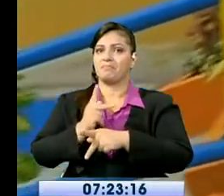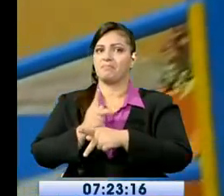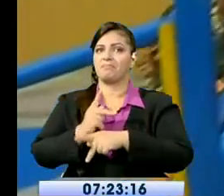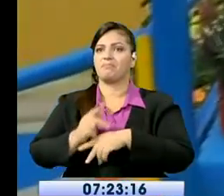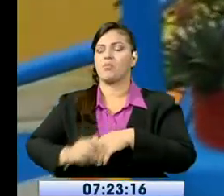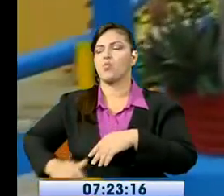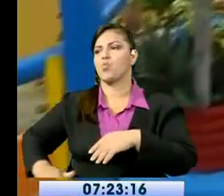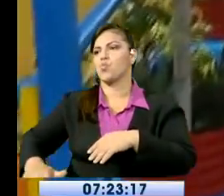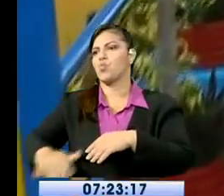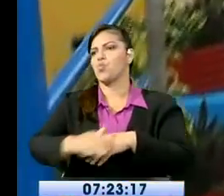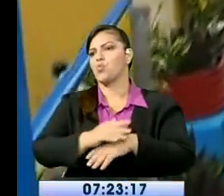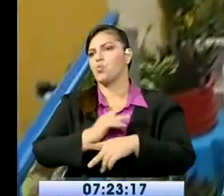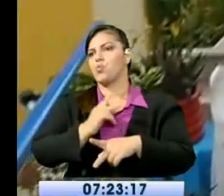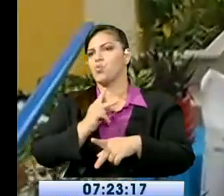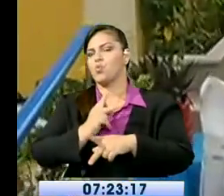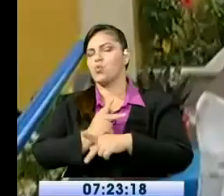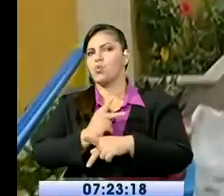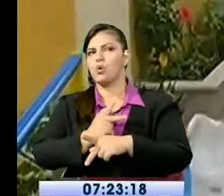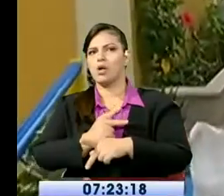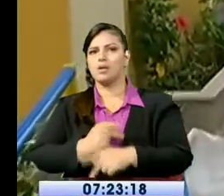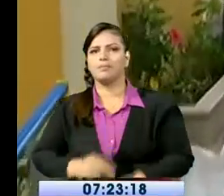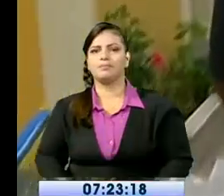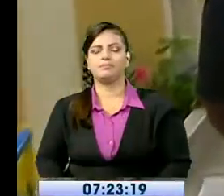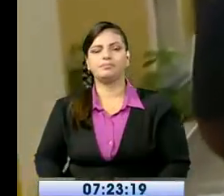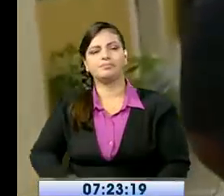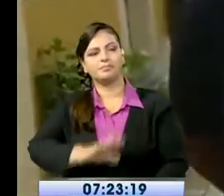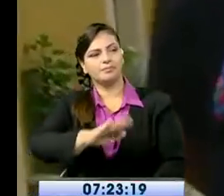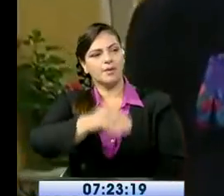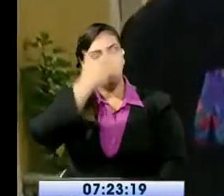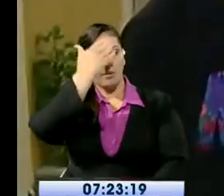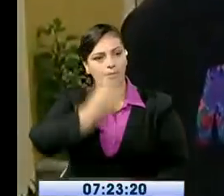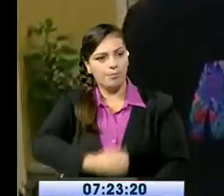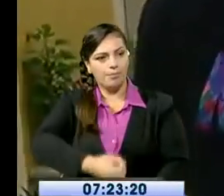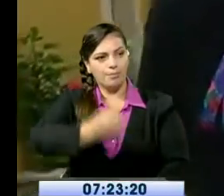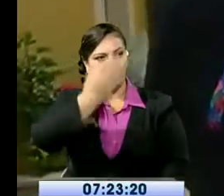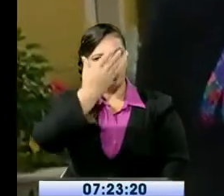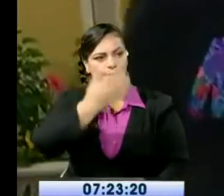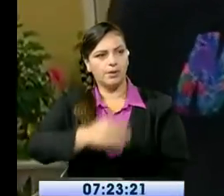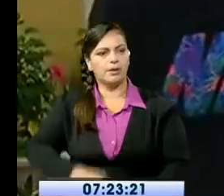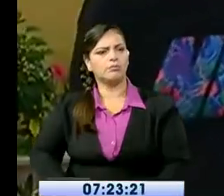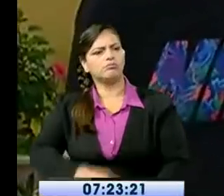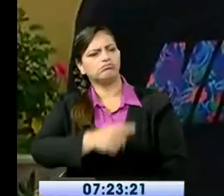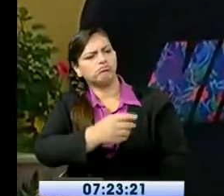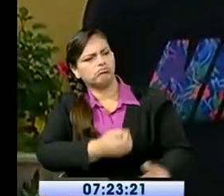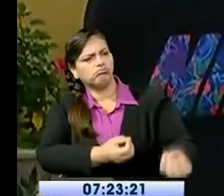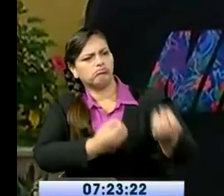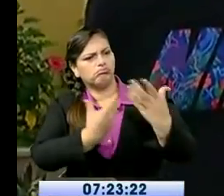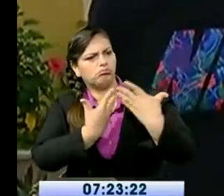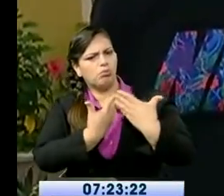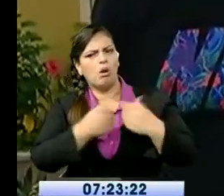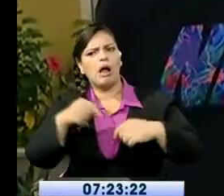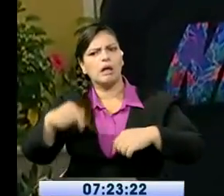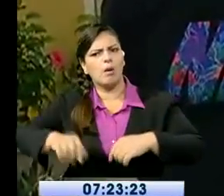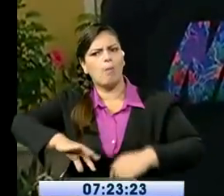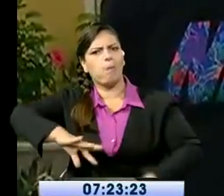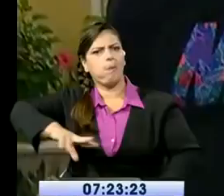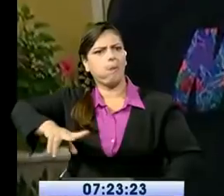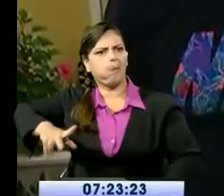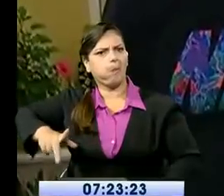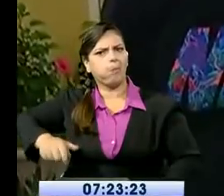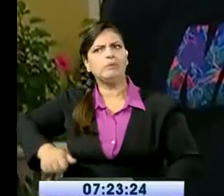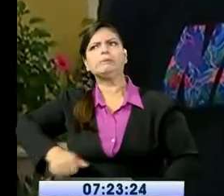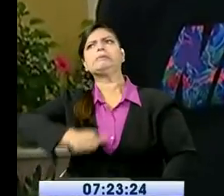manifestado los moradores. Caballero, buen día. Ustedes expresan que han sido víctimas de la delincuencia